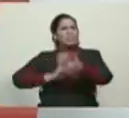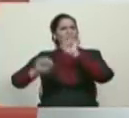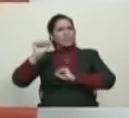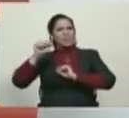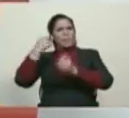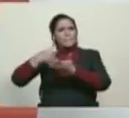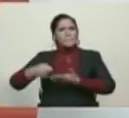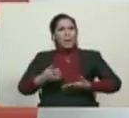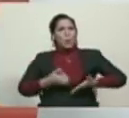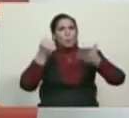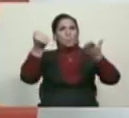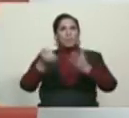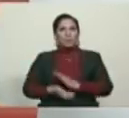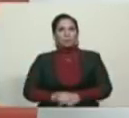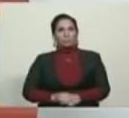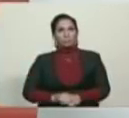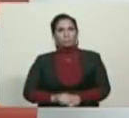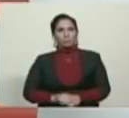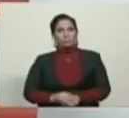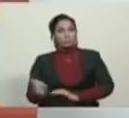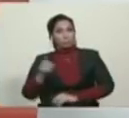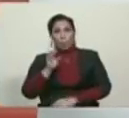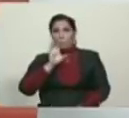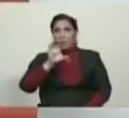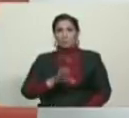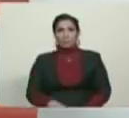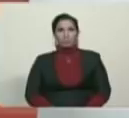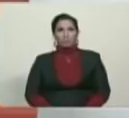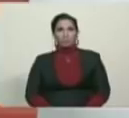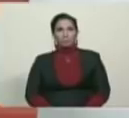beca? No a la patria.